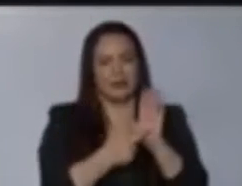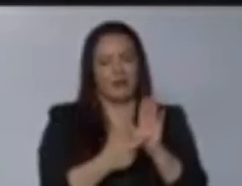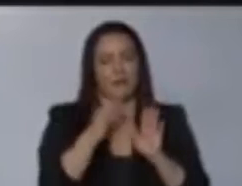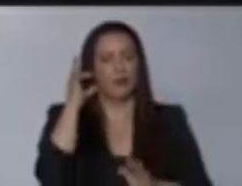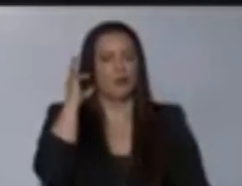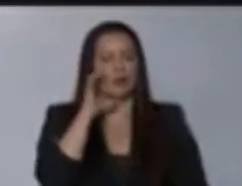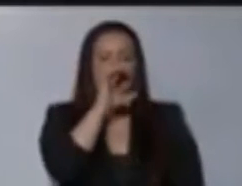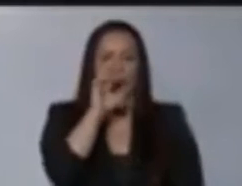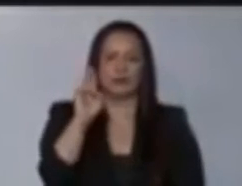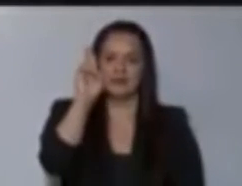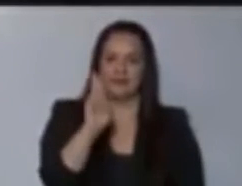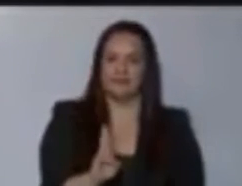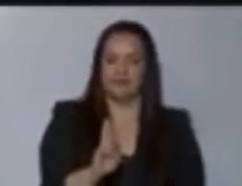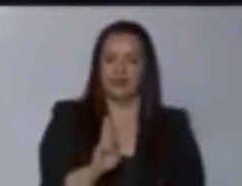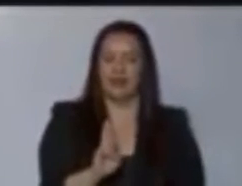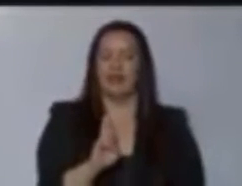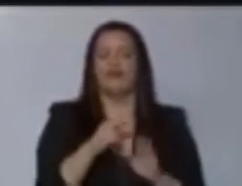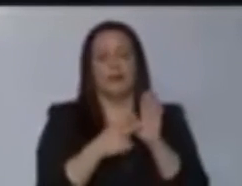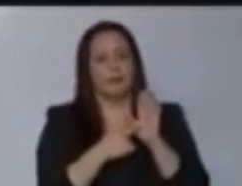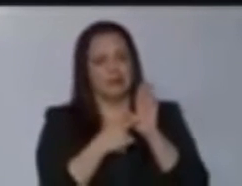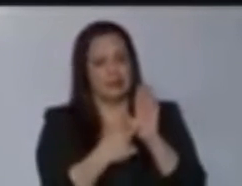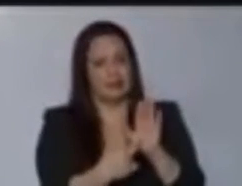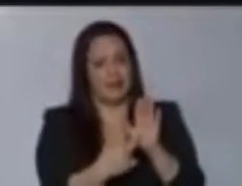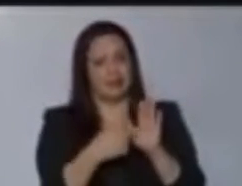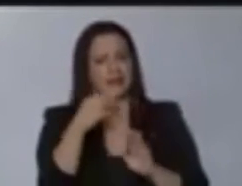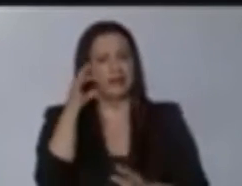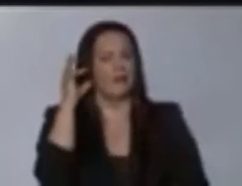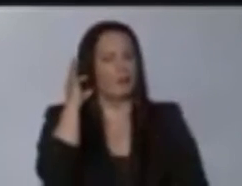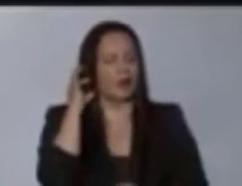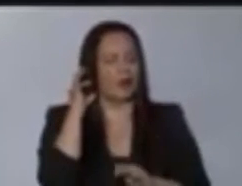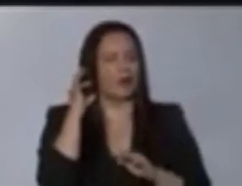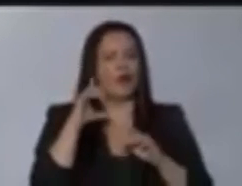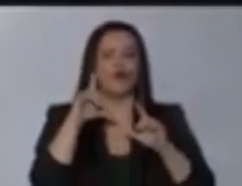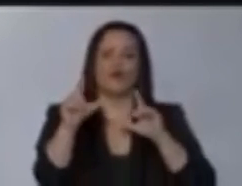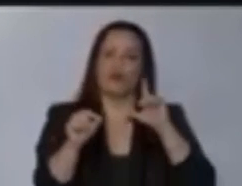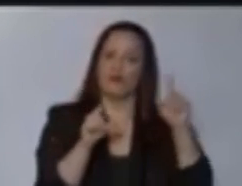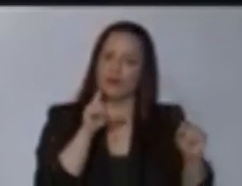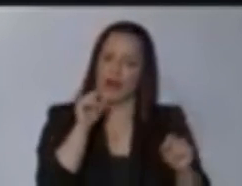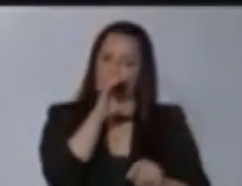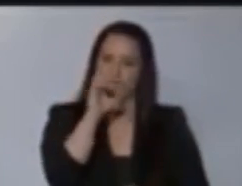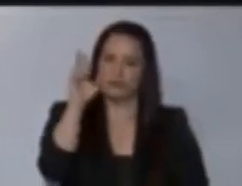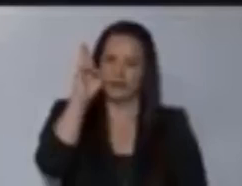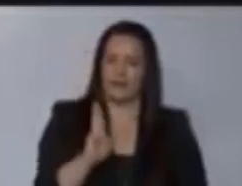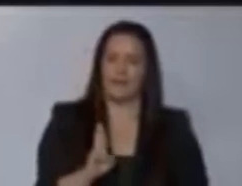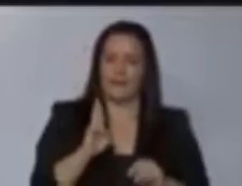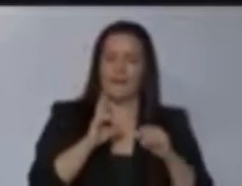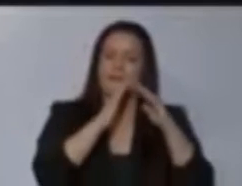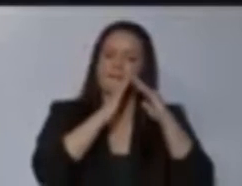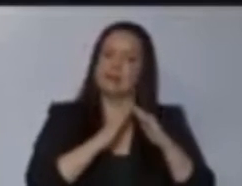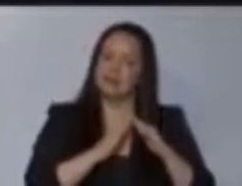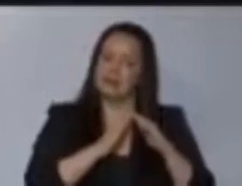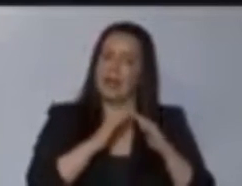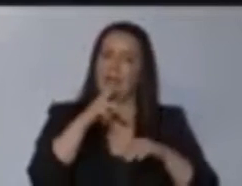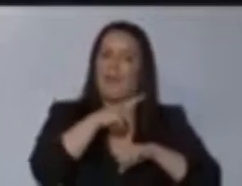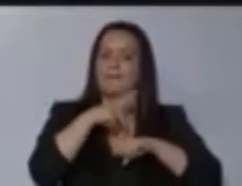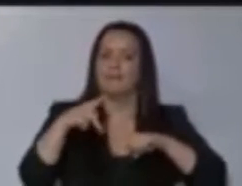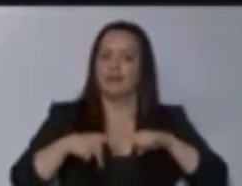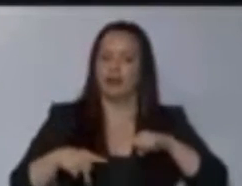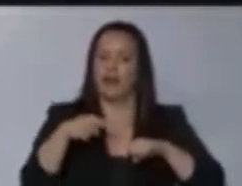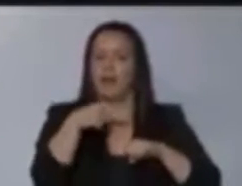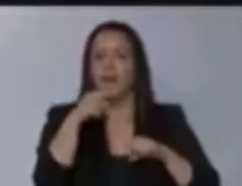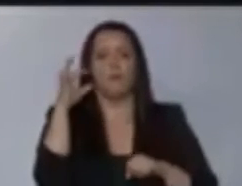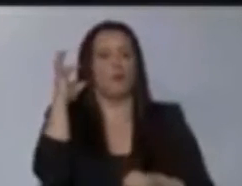representante de la mujer rural costarricense vecina de pérez zeledón una mujer humilde